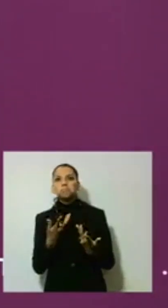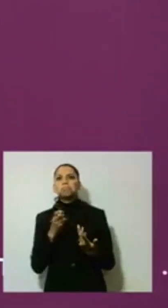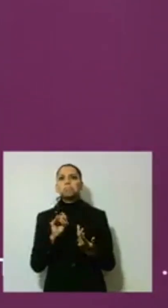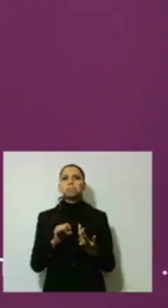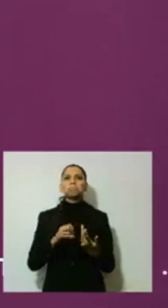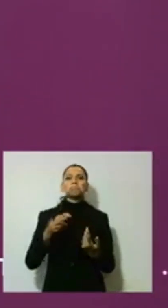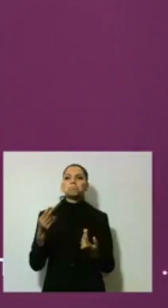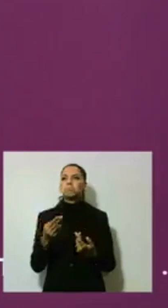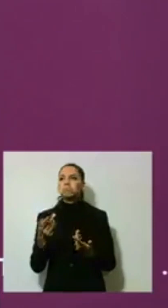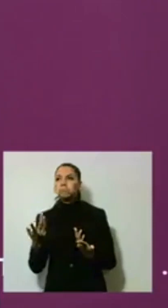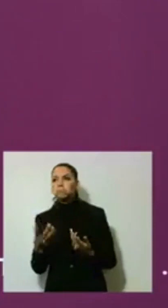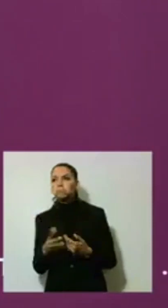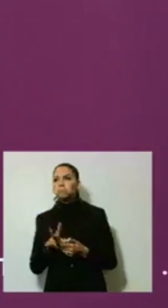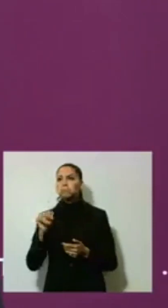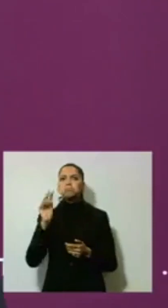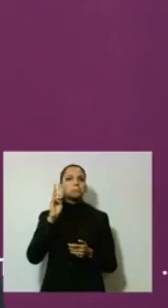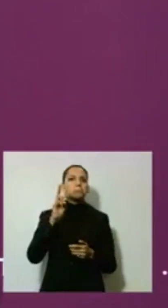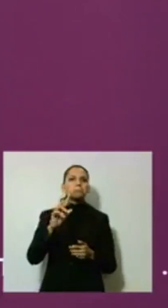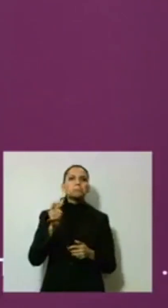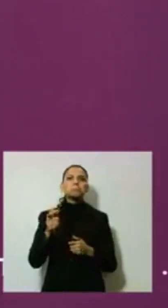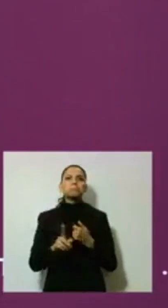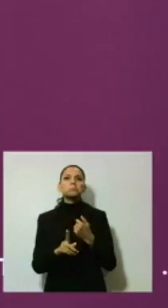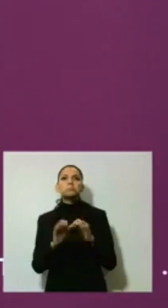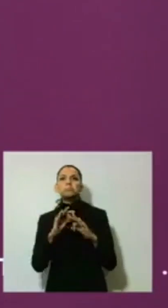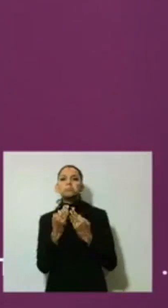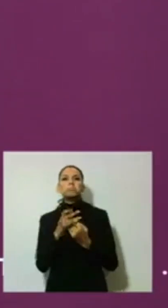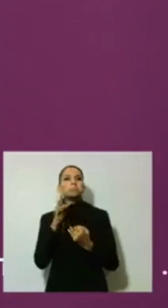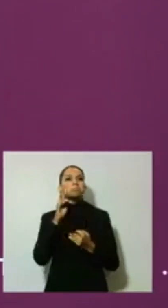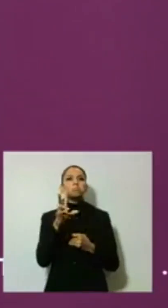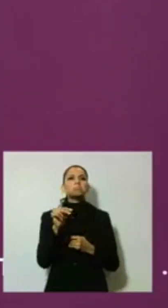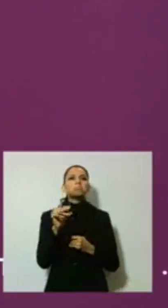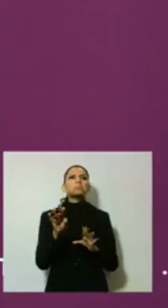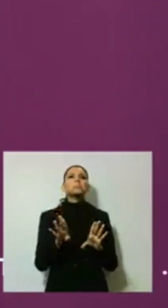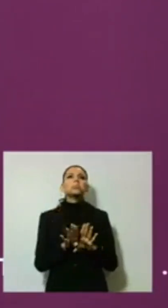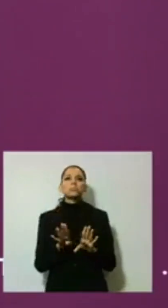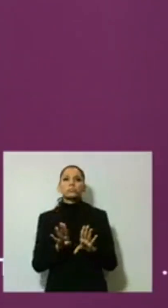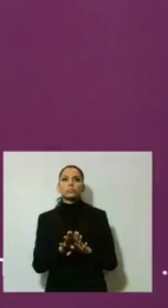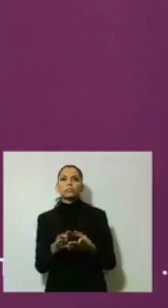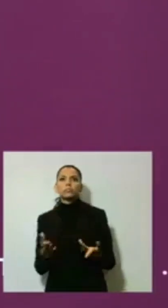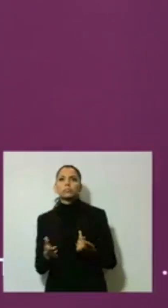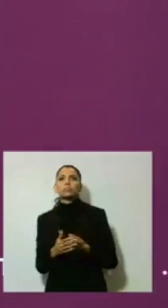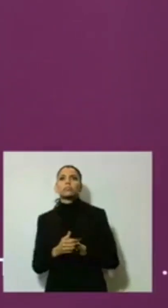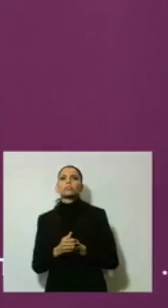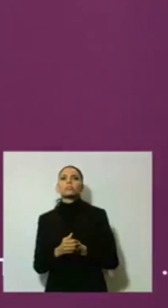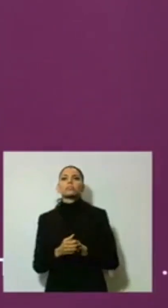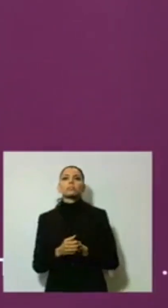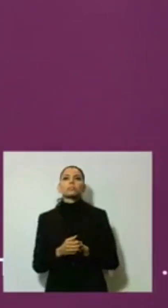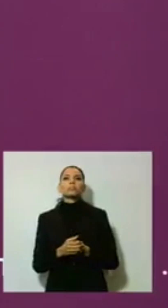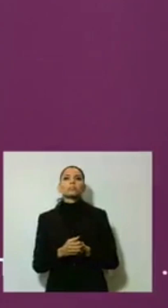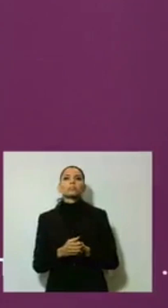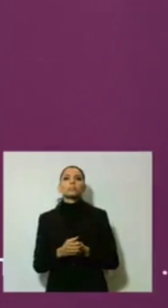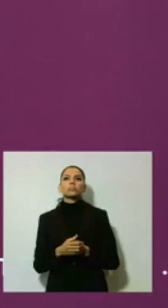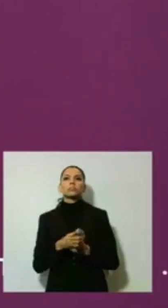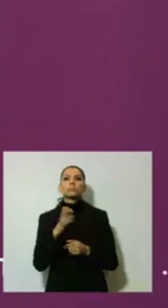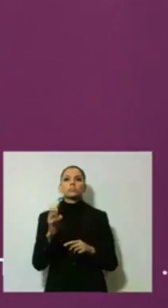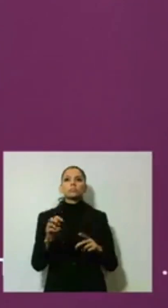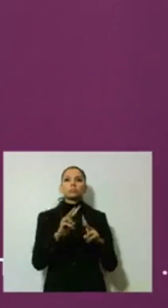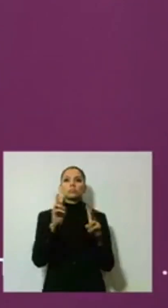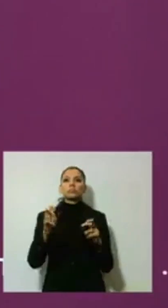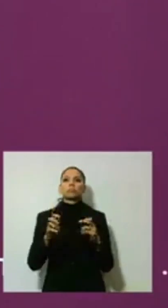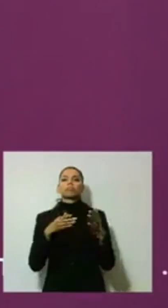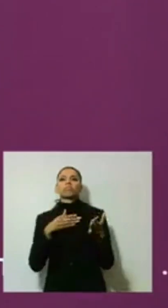disposición. No veo de otra forma el cómo rebasar esta situación